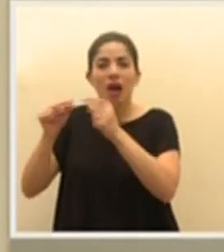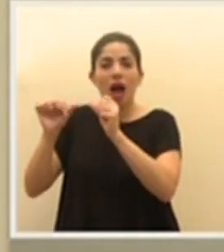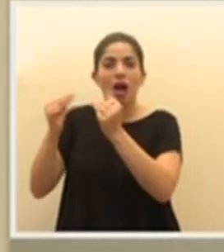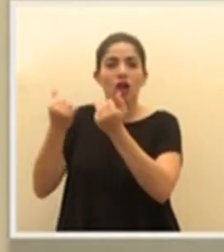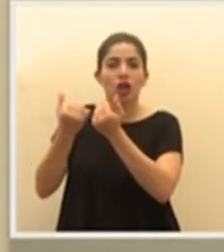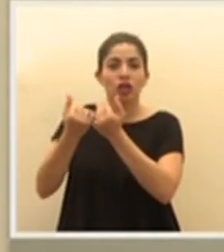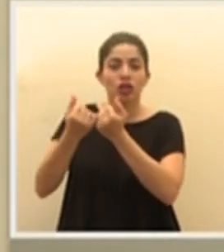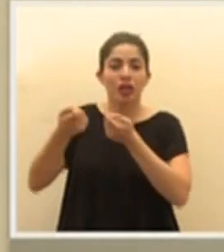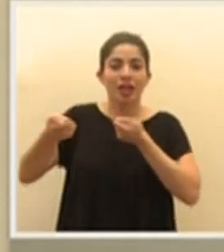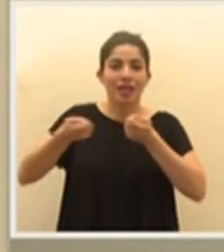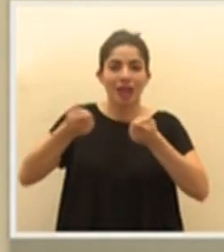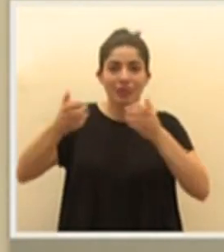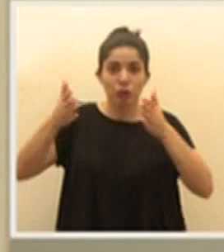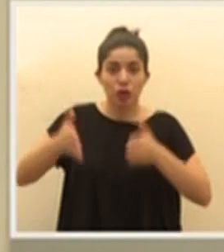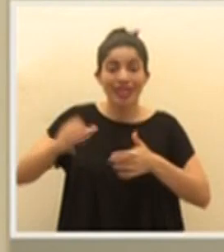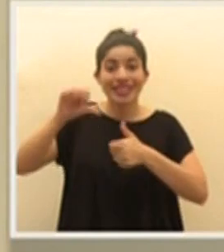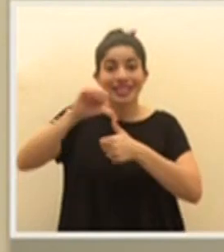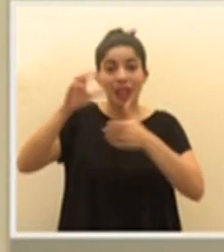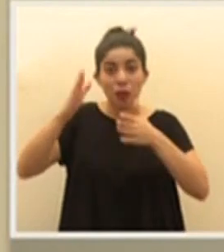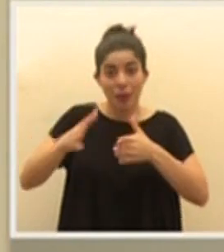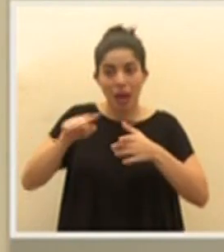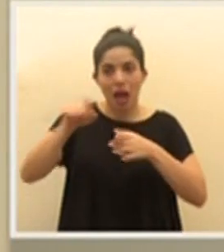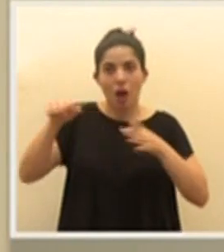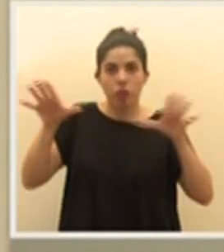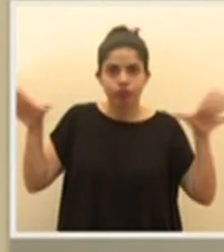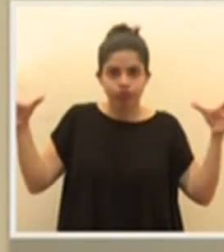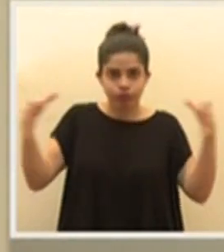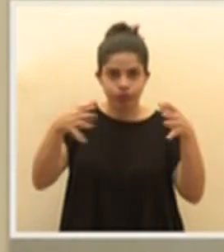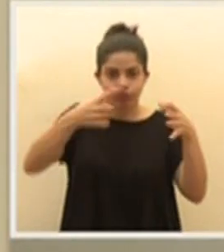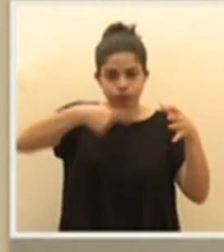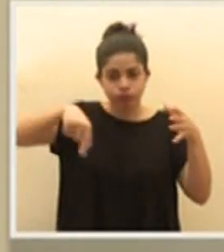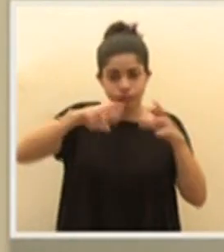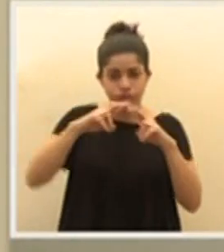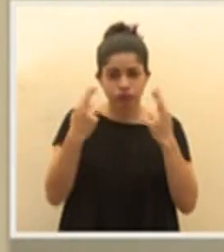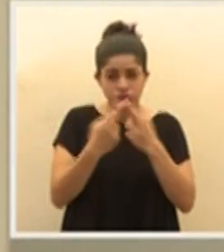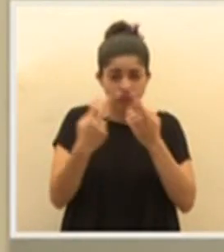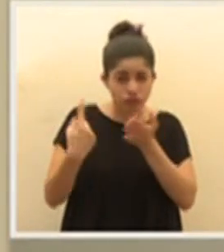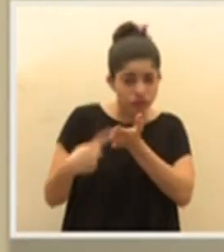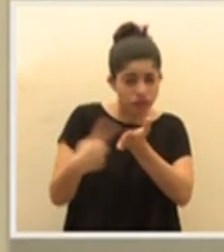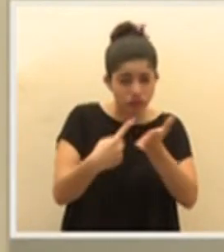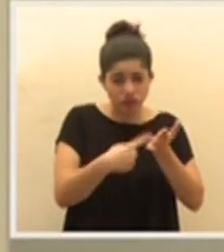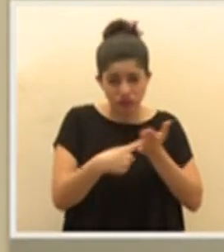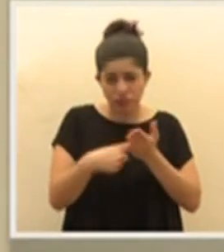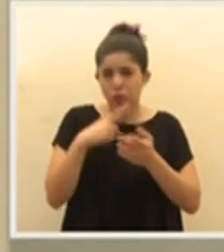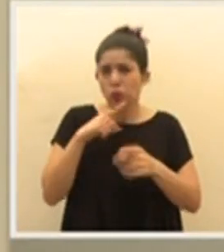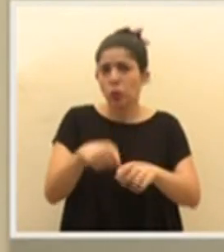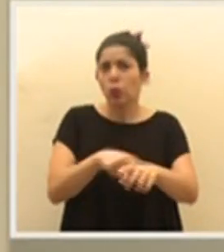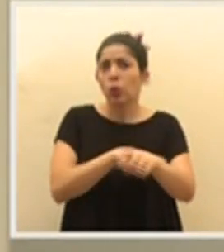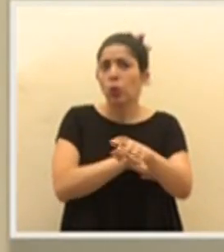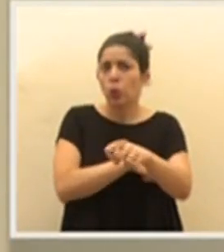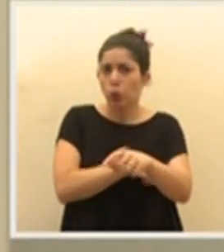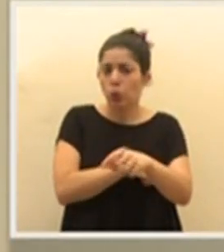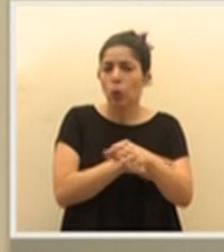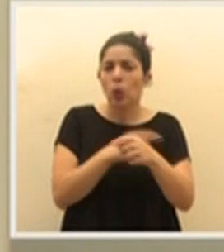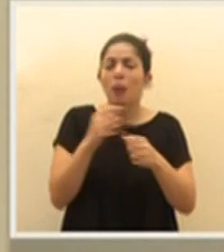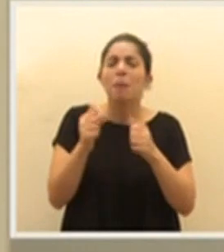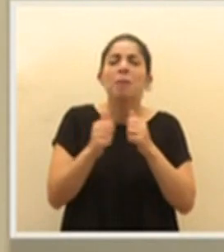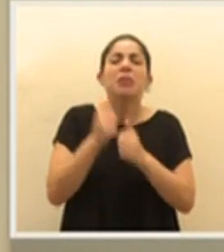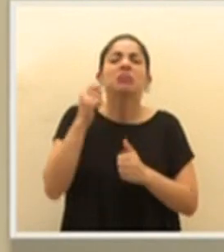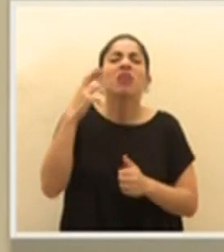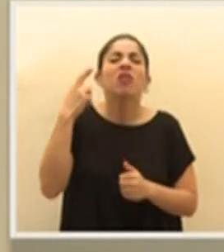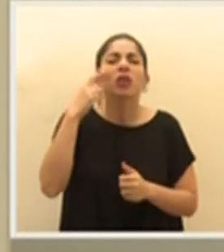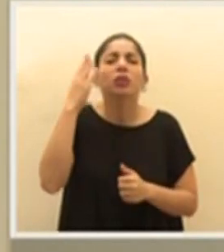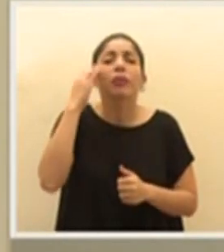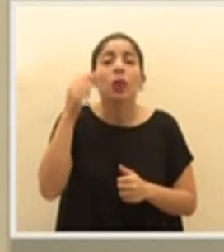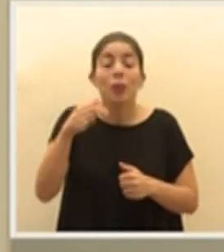los transportistas centroamericanos. Fue una sesión muy larga, en gran medida porque